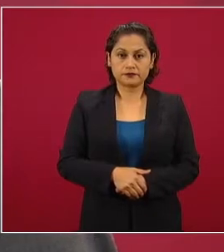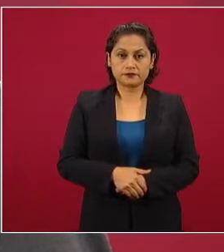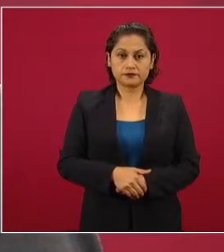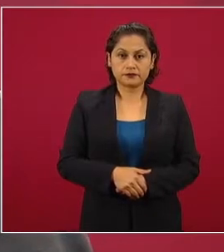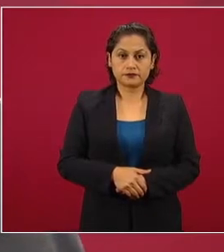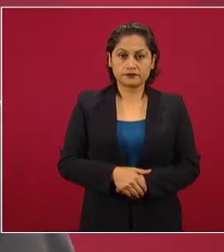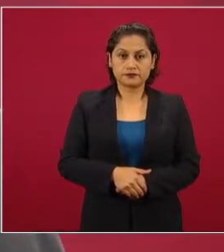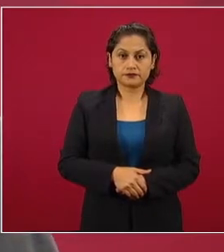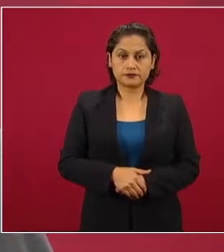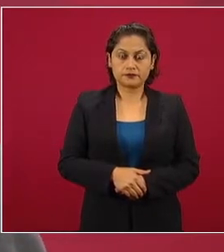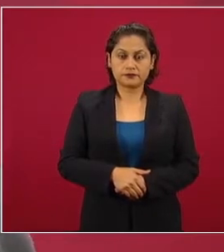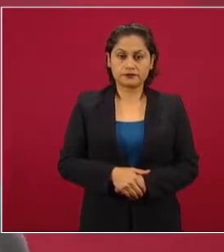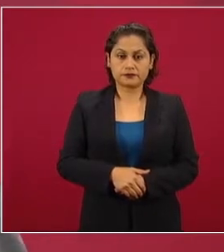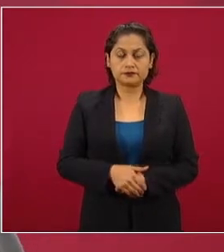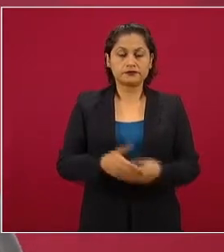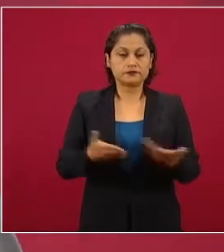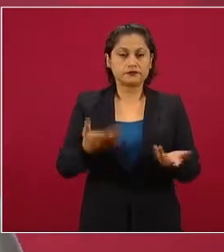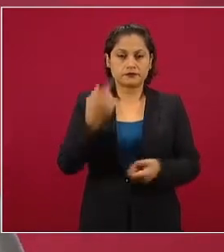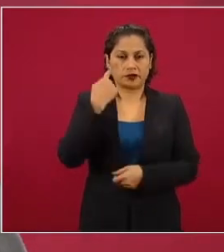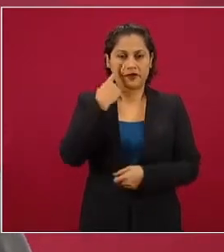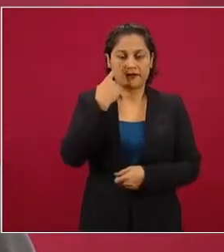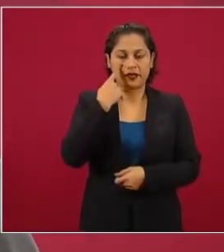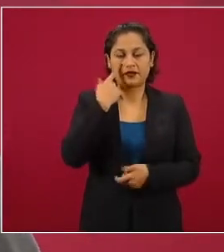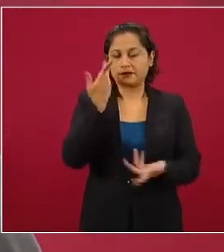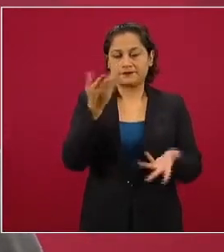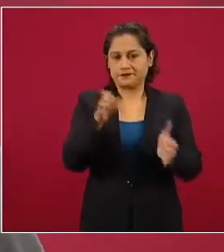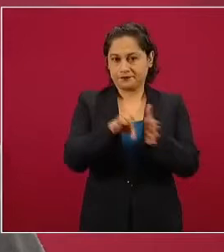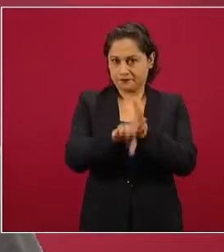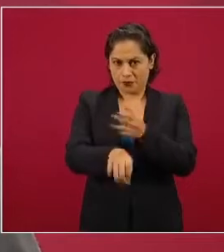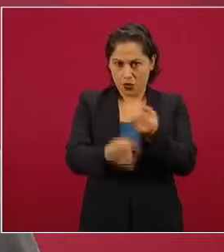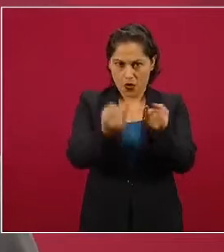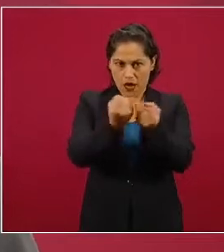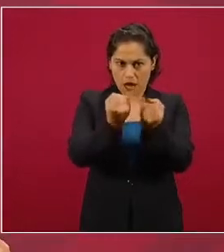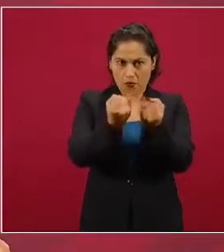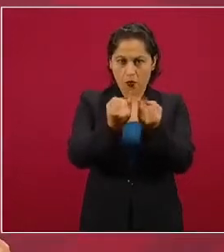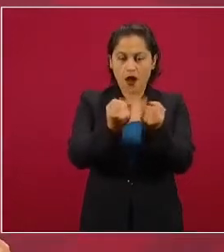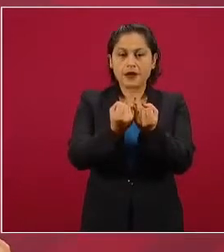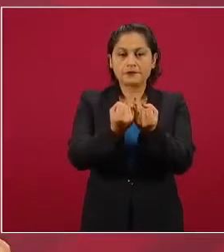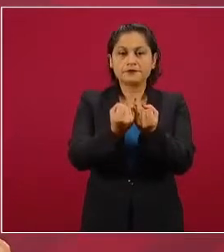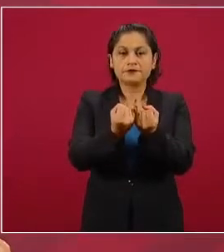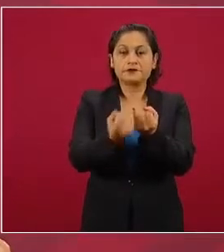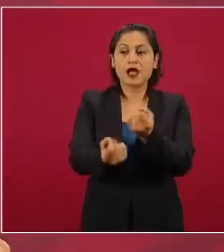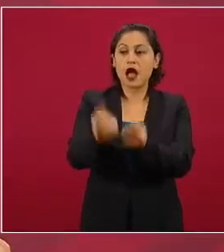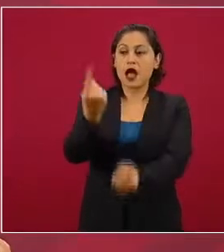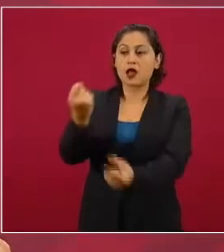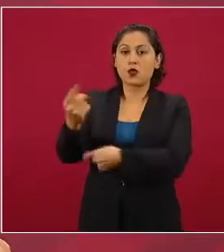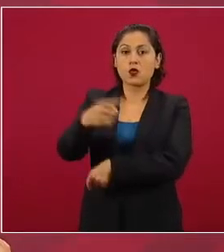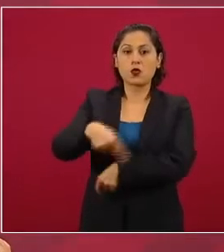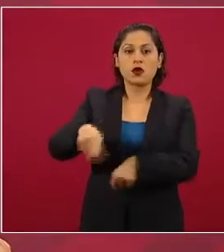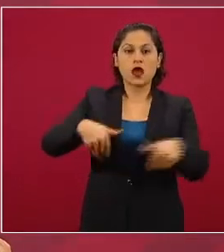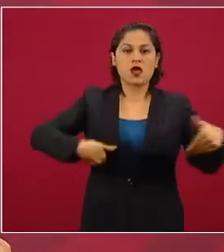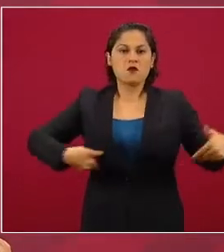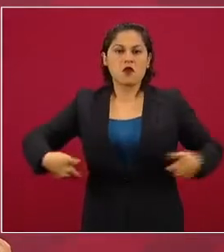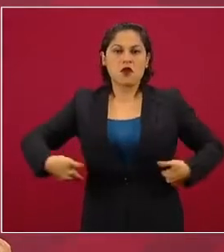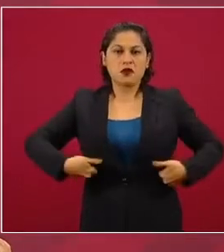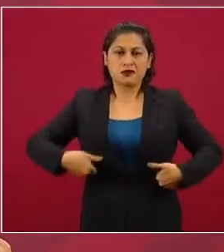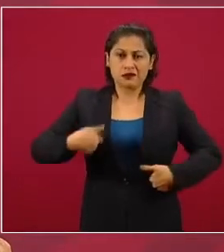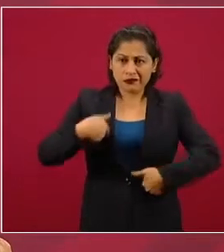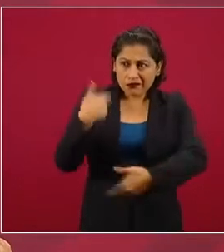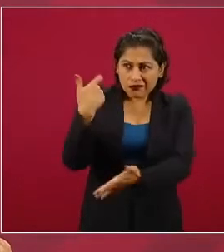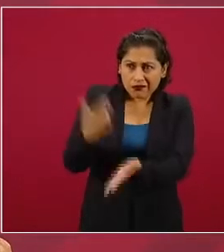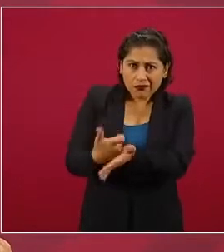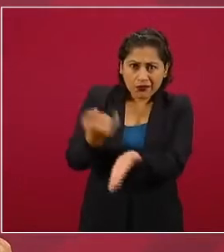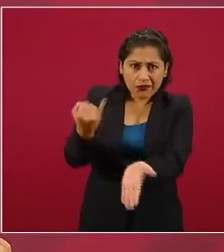Es lo mismo que pasa, ¿no?, con los que están inconformes porque tienen que pagar impuestos, porque